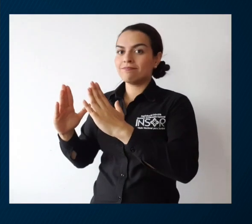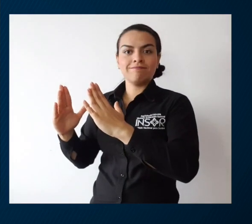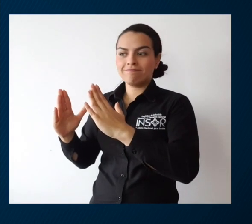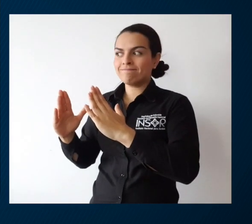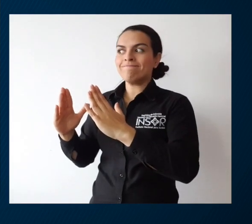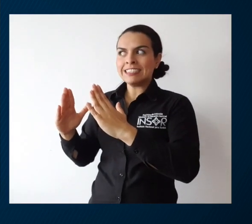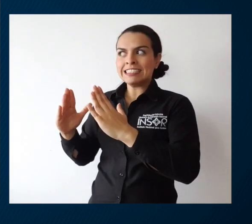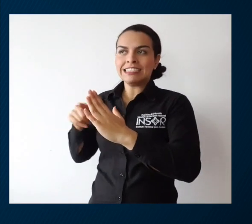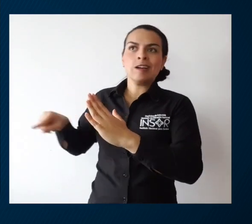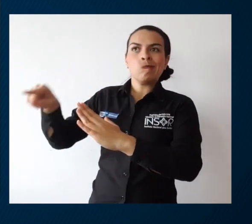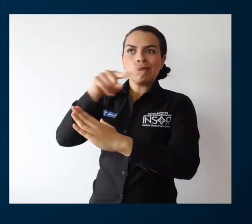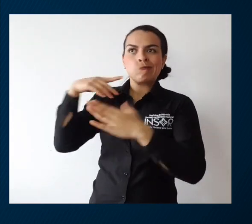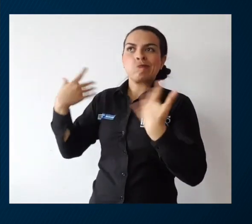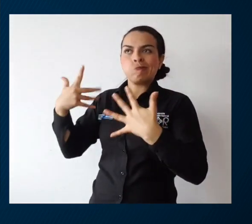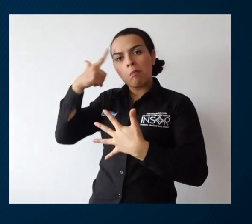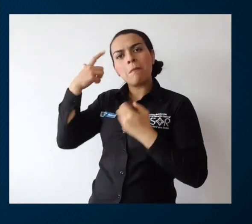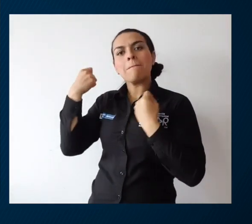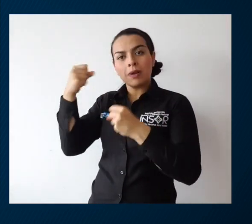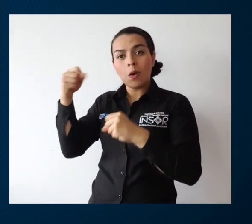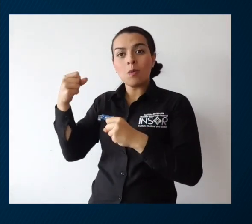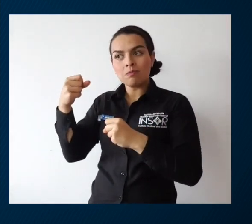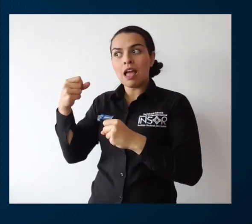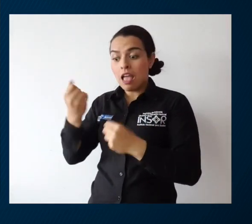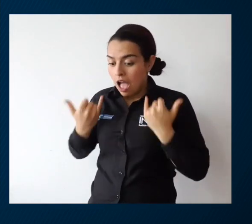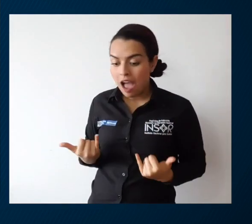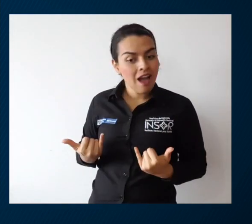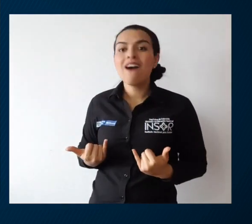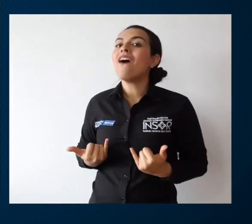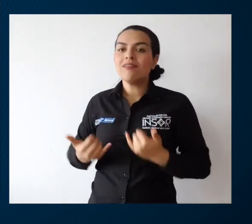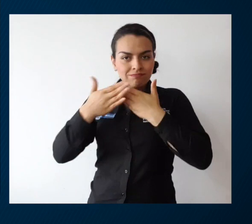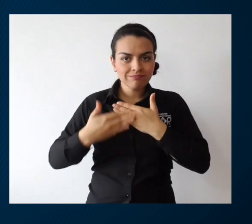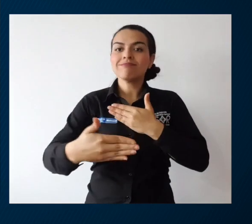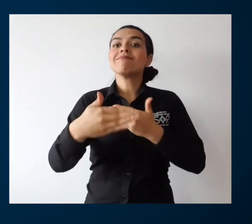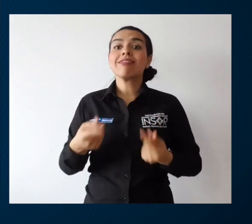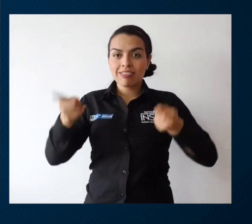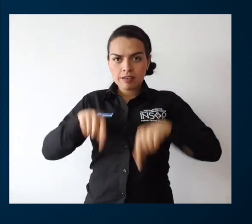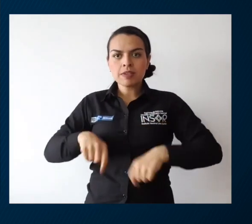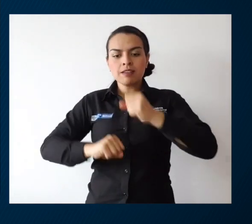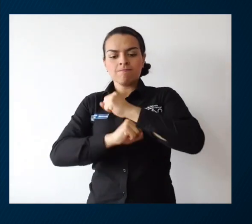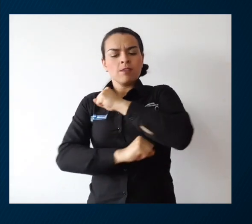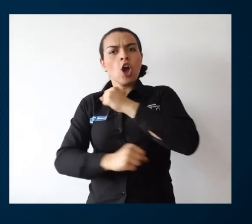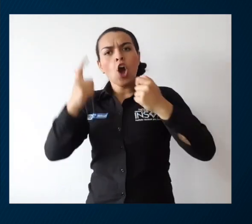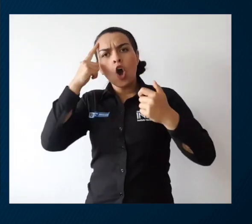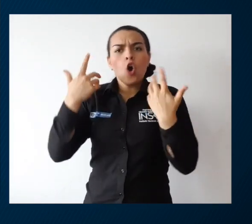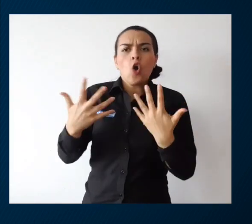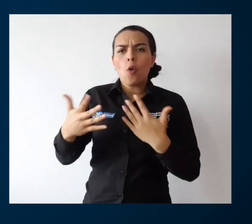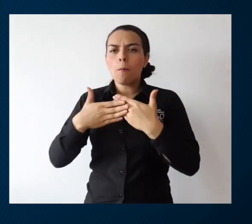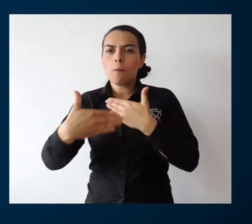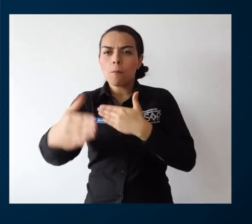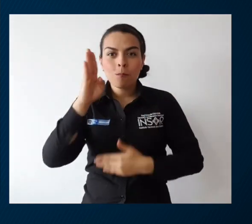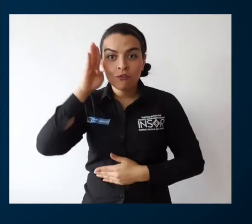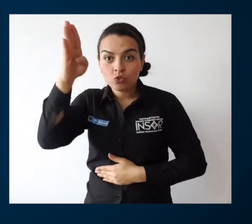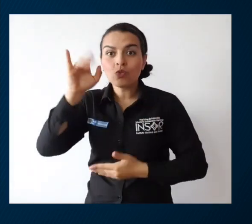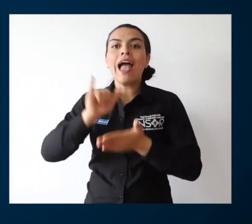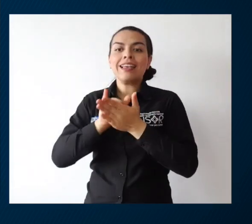hogares, pues es un tema que nos preocupa y que hay que manejar no solamente ahorita, sino continuar fortaleciéndolo a futuro